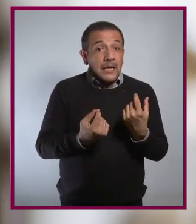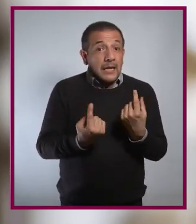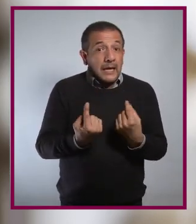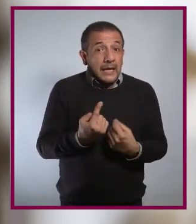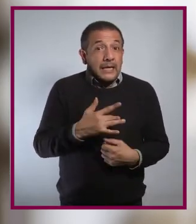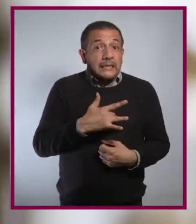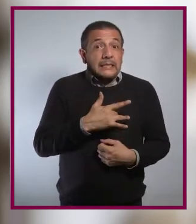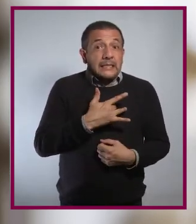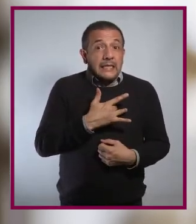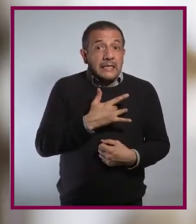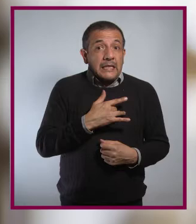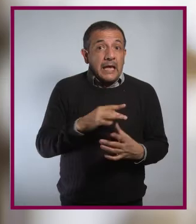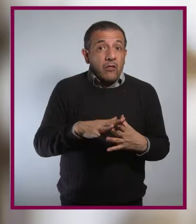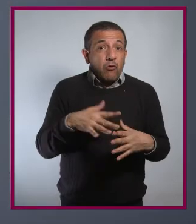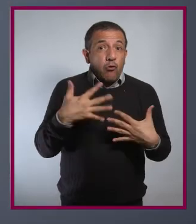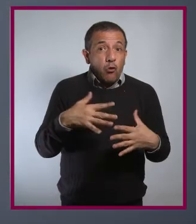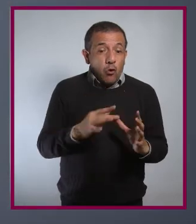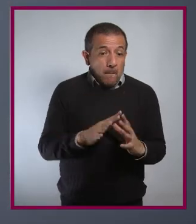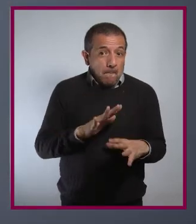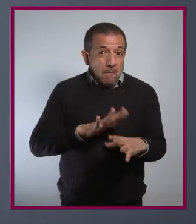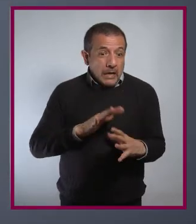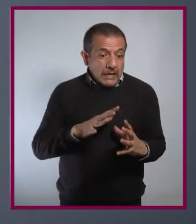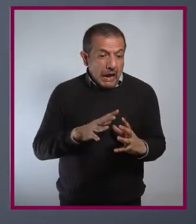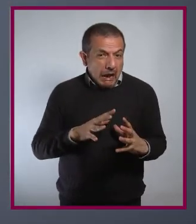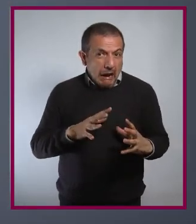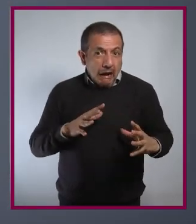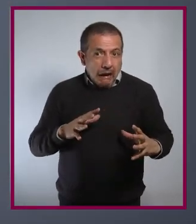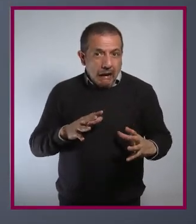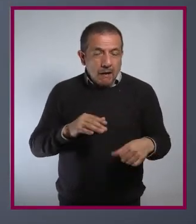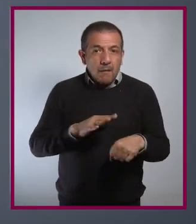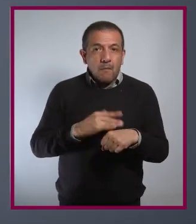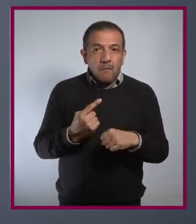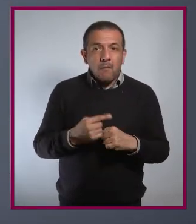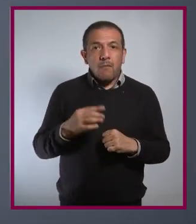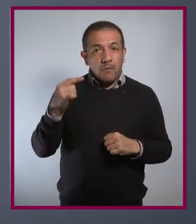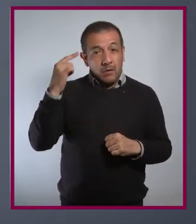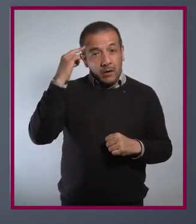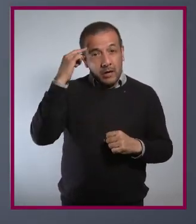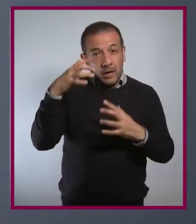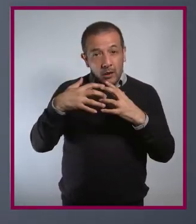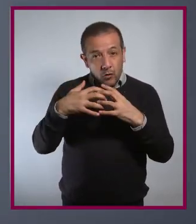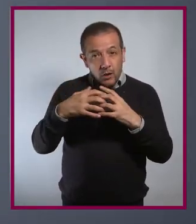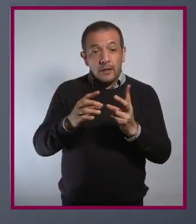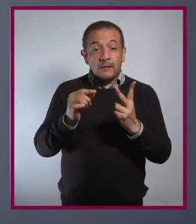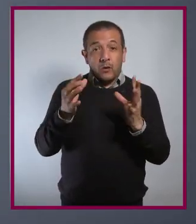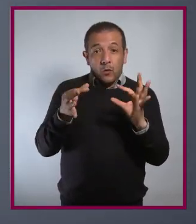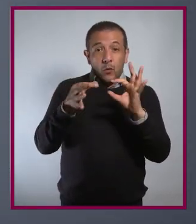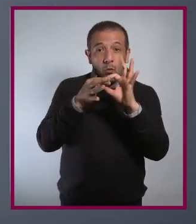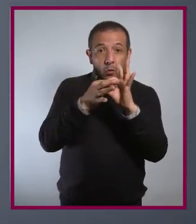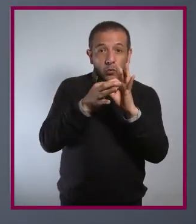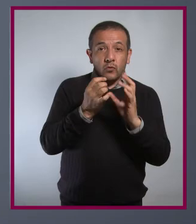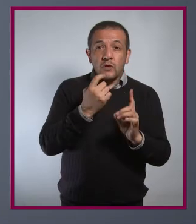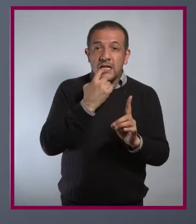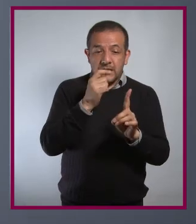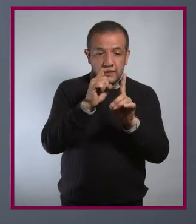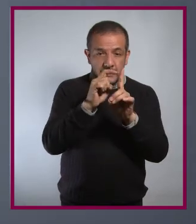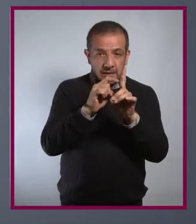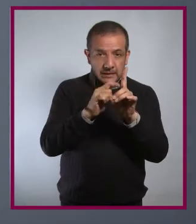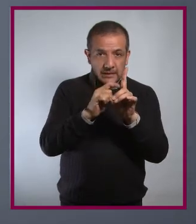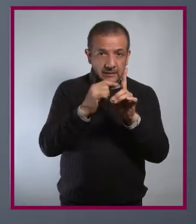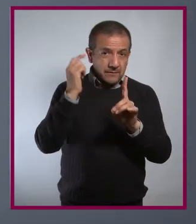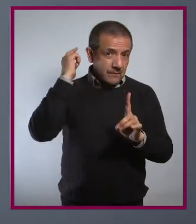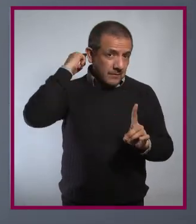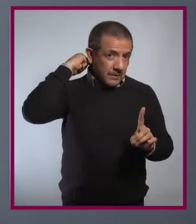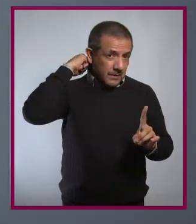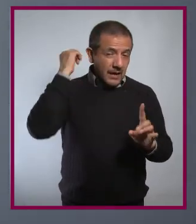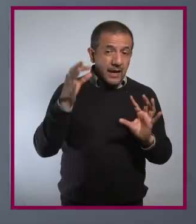las sensaciones del dolor porque afecta el modo en que el cerebro y la médula espinal procesan